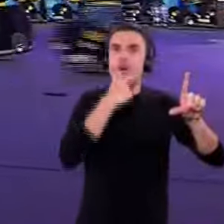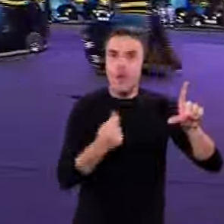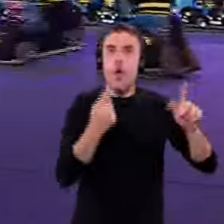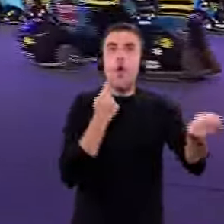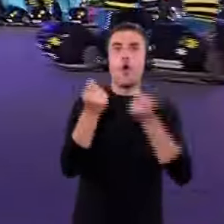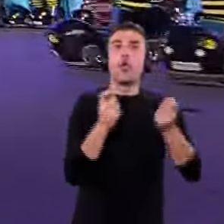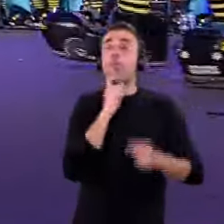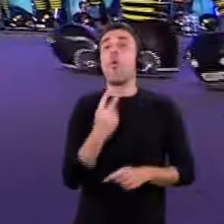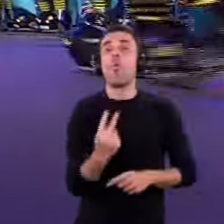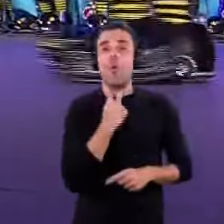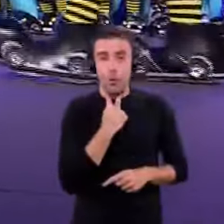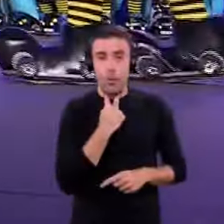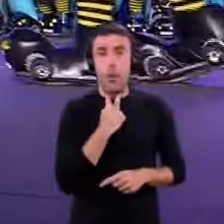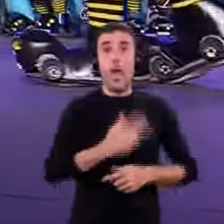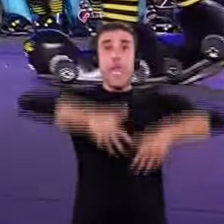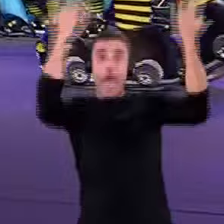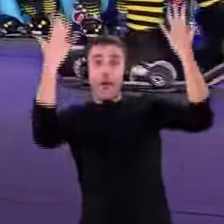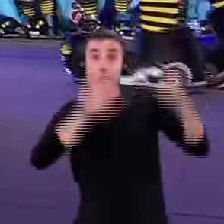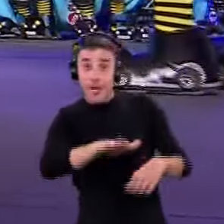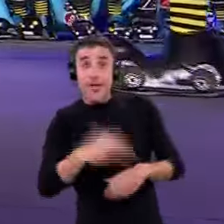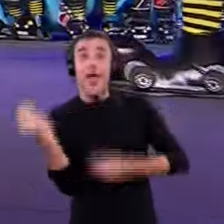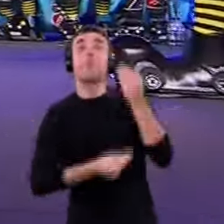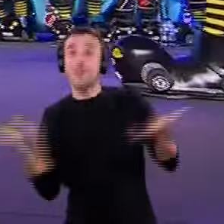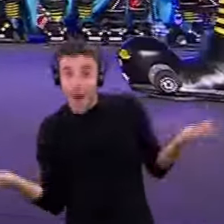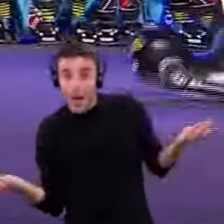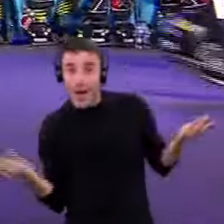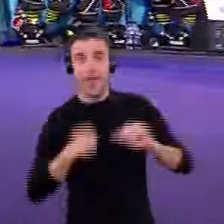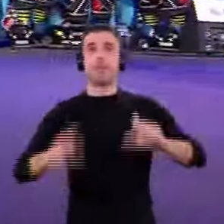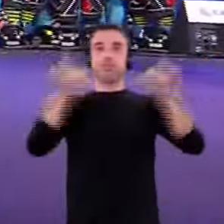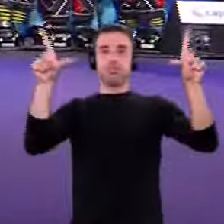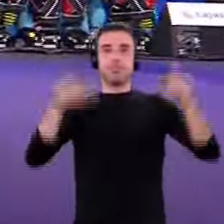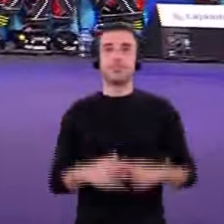controla por la voz, ya hay un niño que pasó.